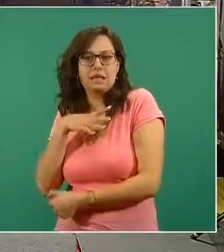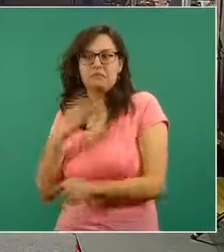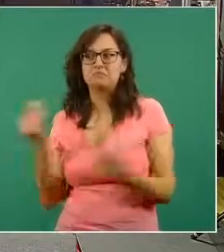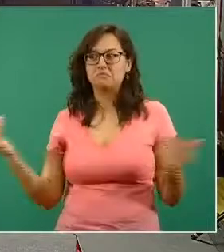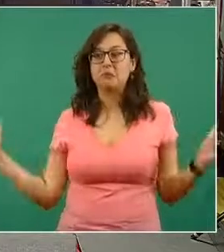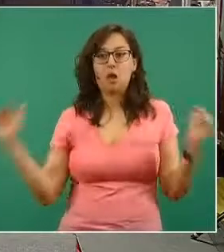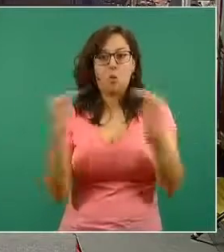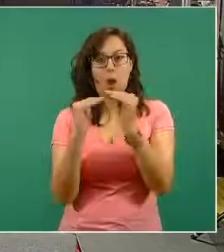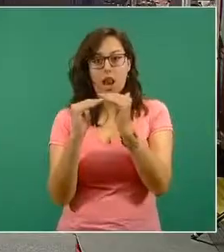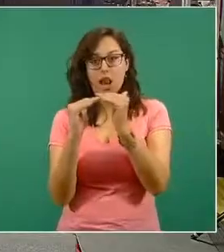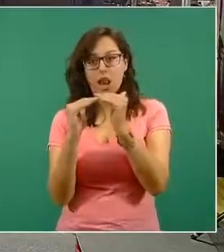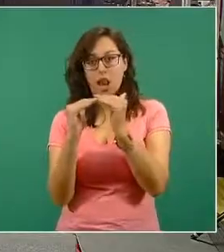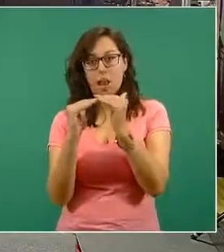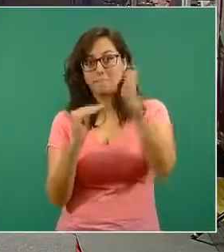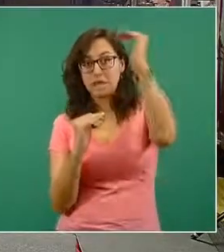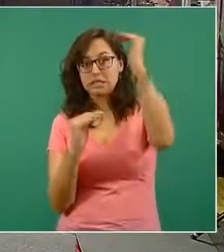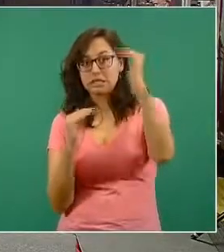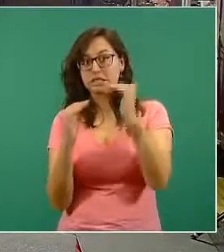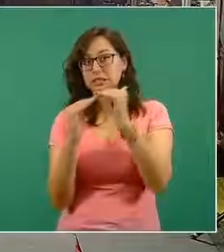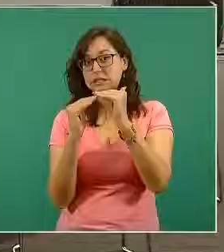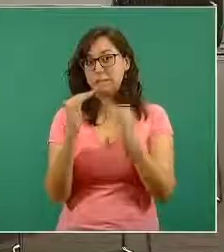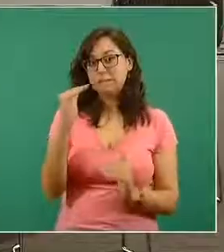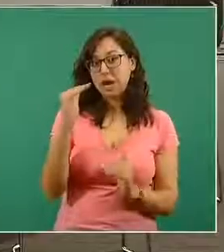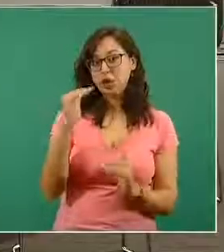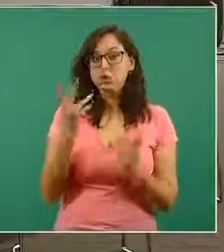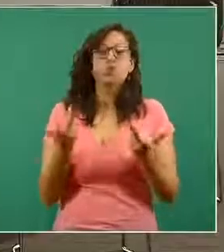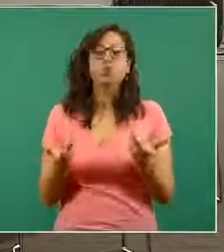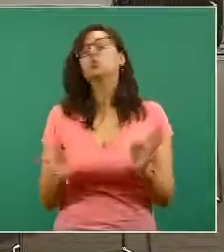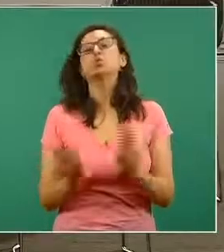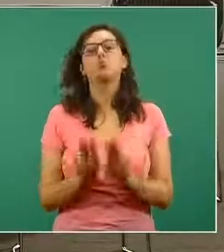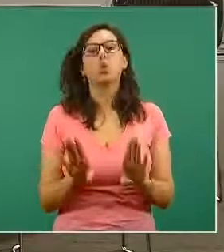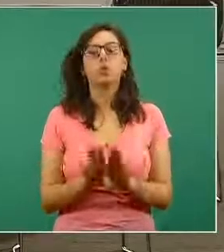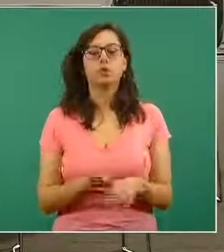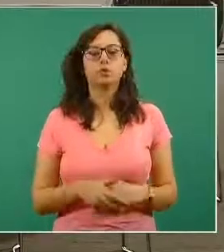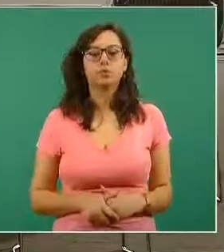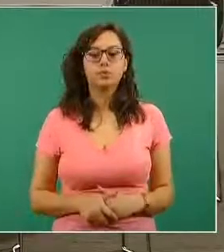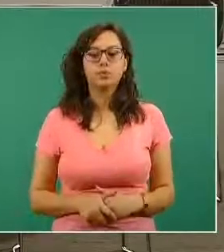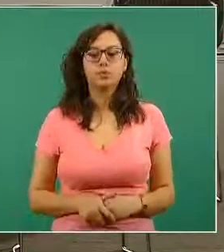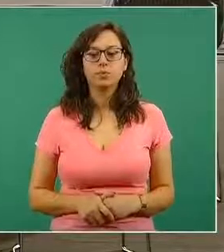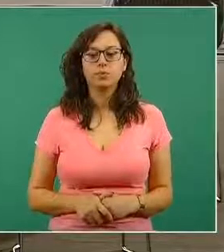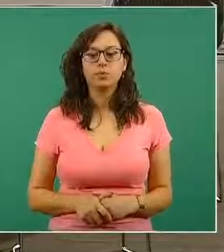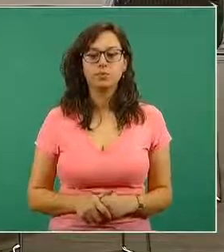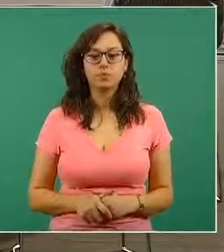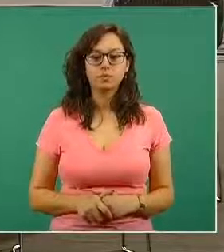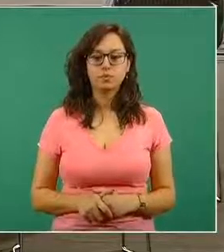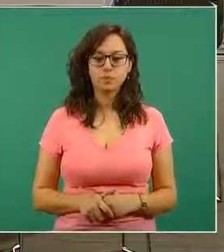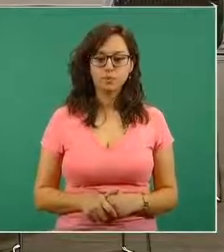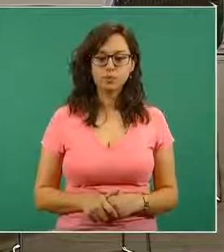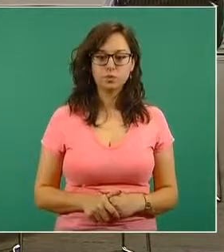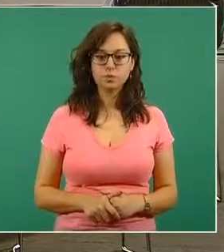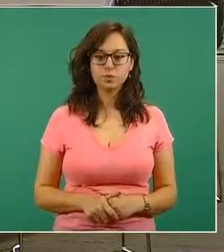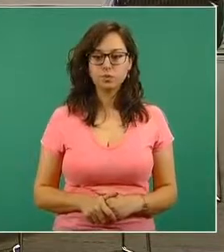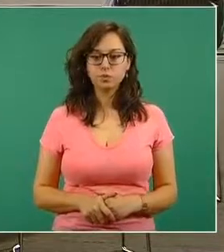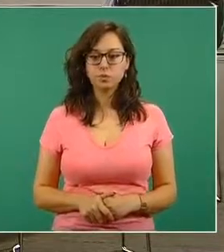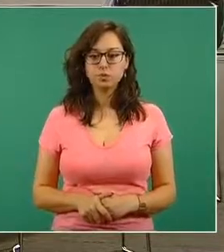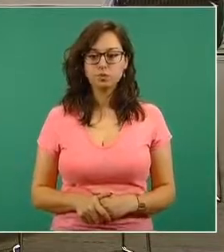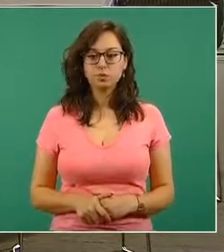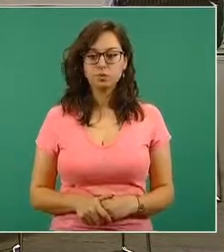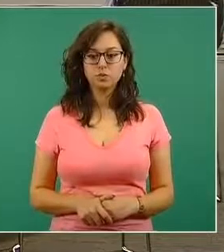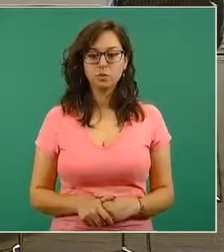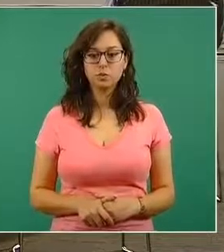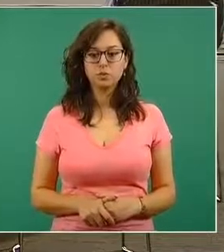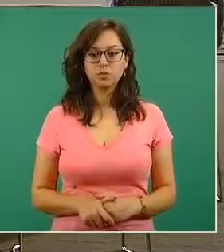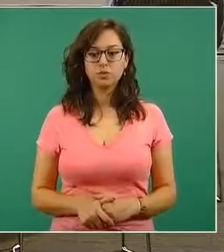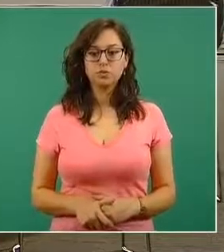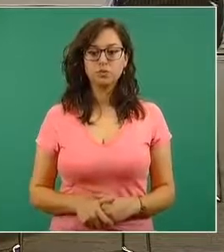Gracias, gracias. Sí, en general han sido, sí se esperaba un número